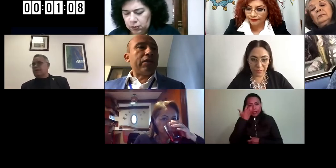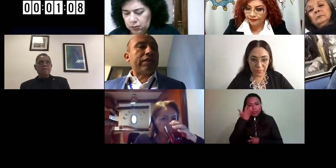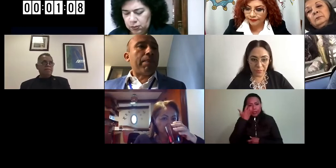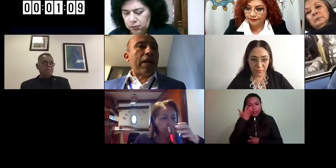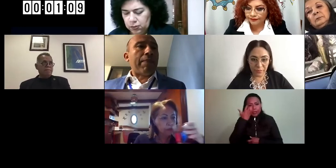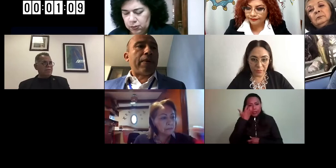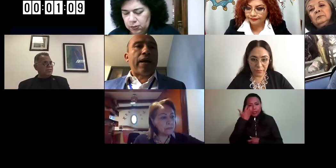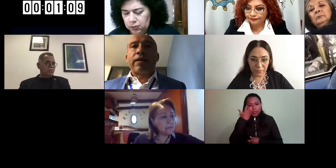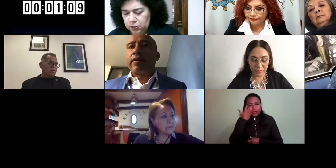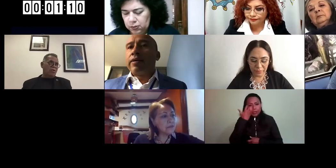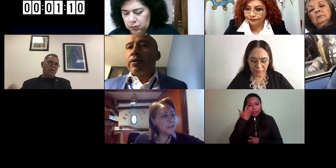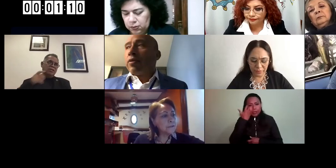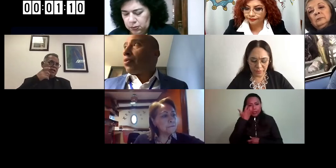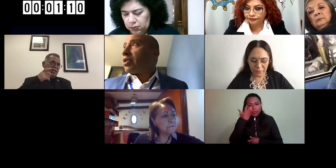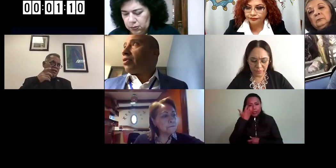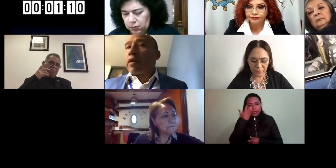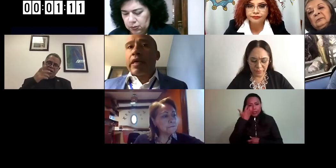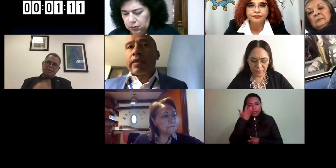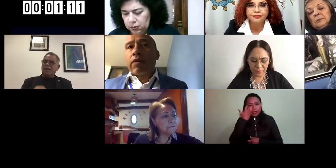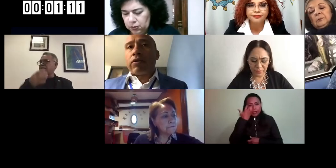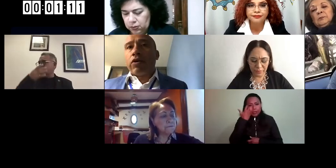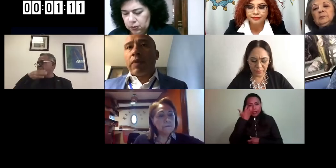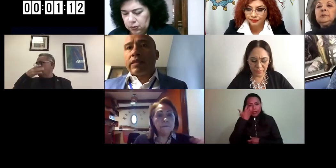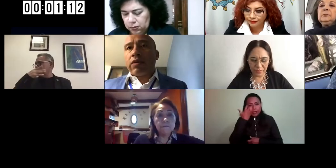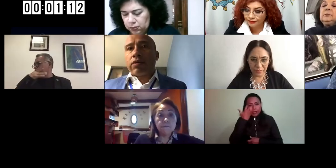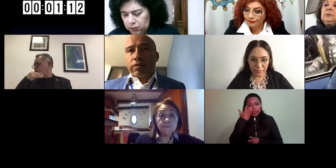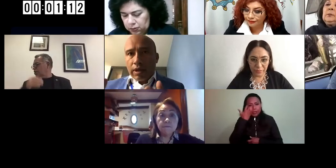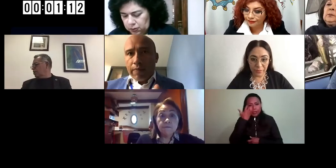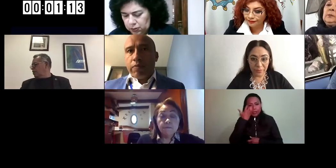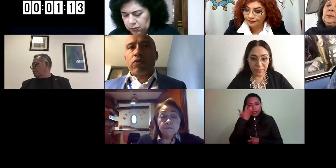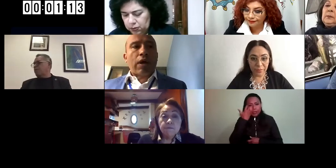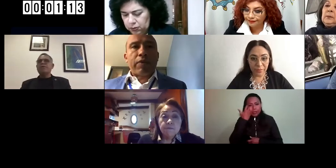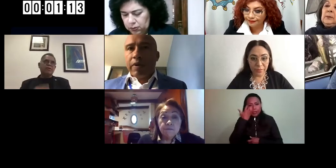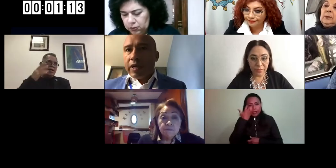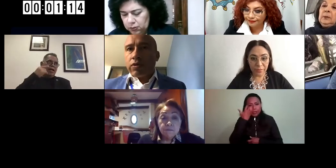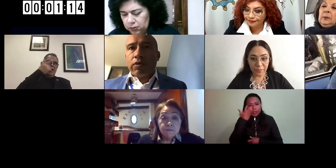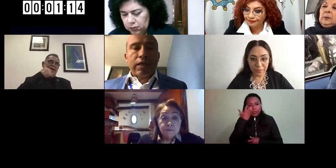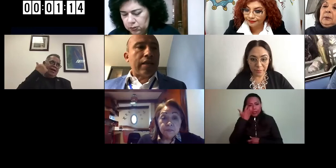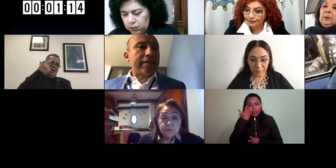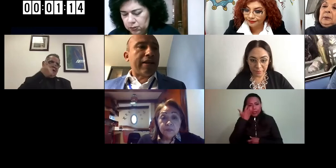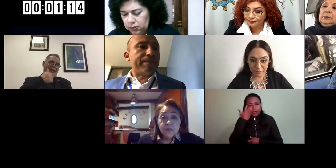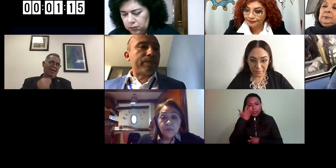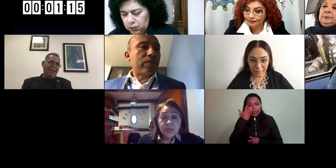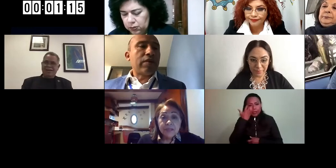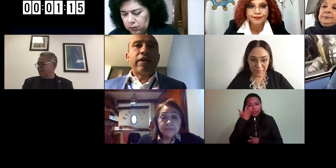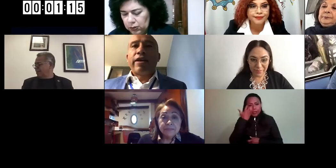Calzada Mitistapalapa, pues se nos revientan los neumáticos. A mí me pasó,